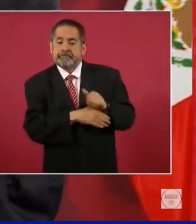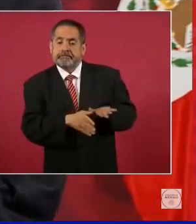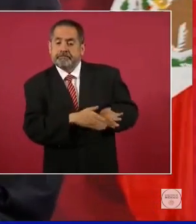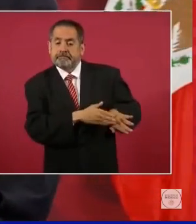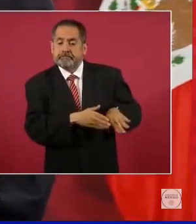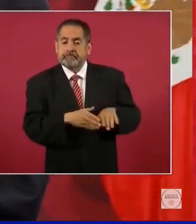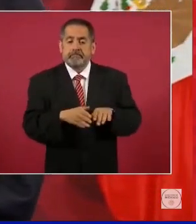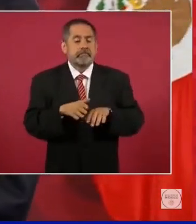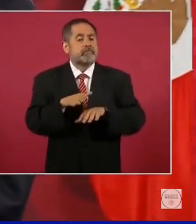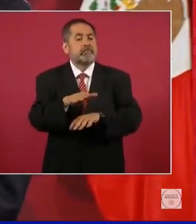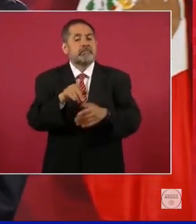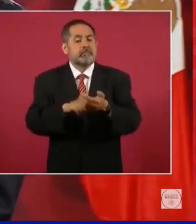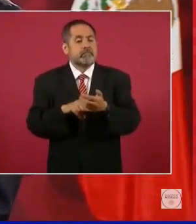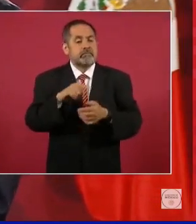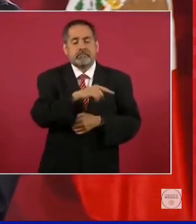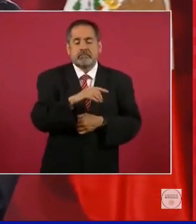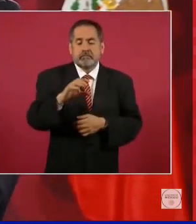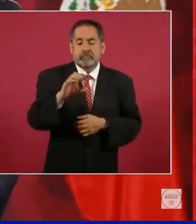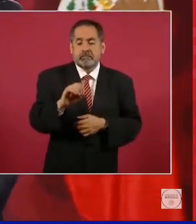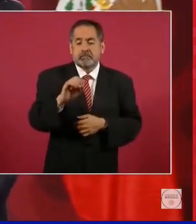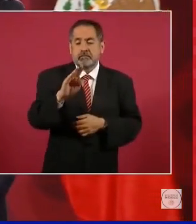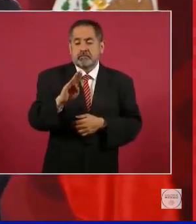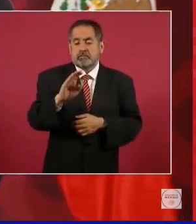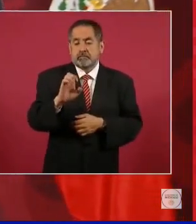sobre Odebrecht,